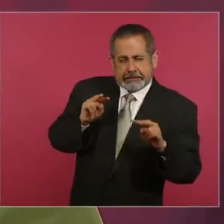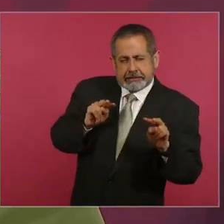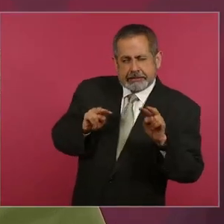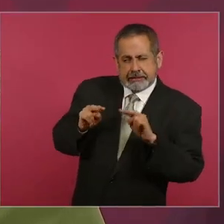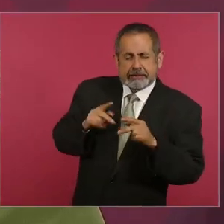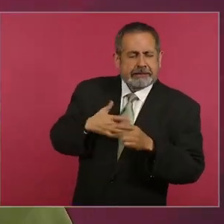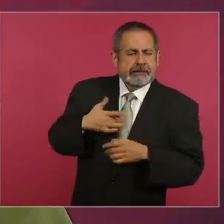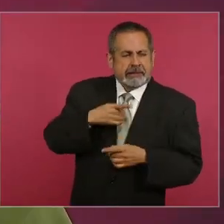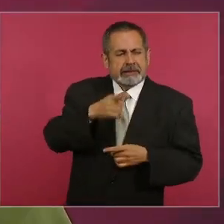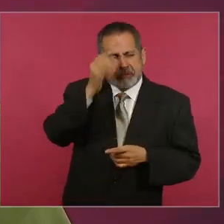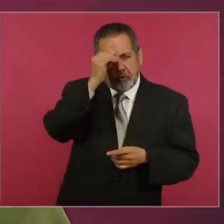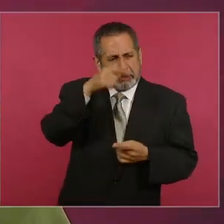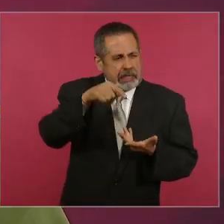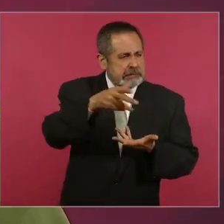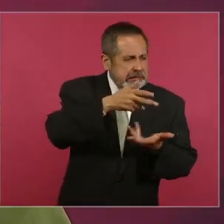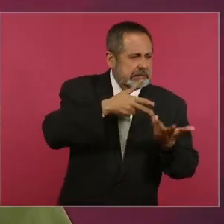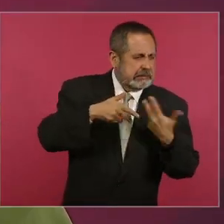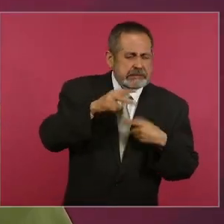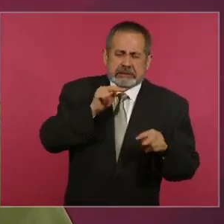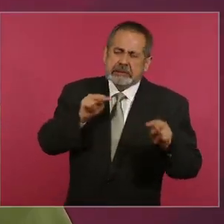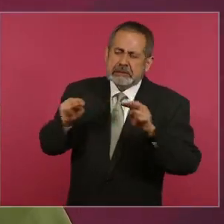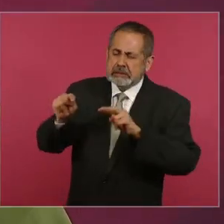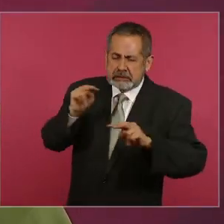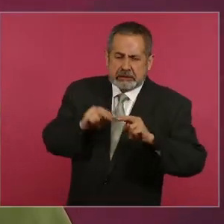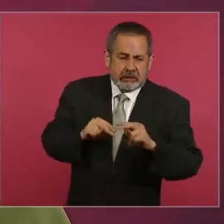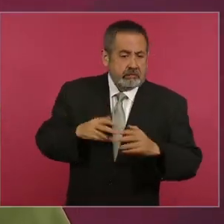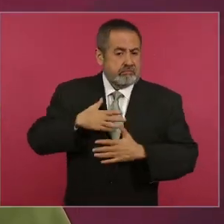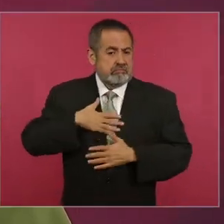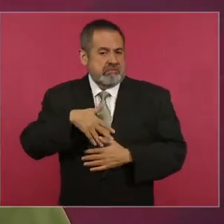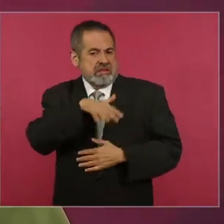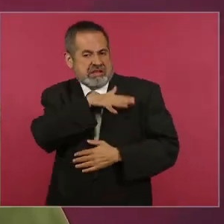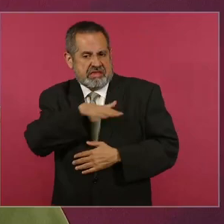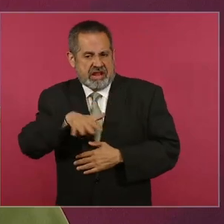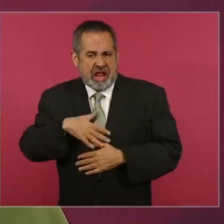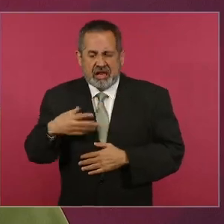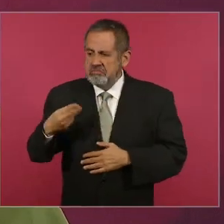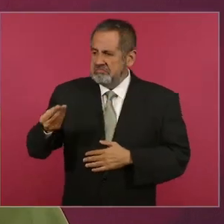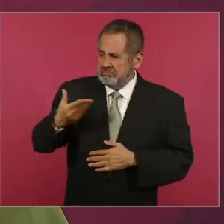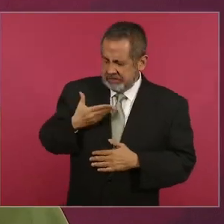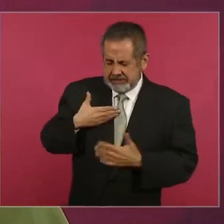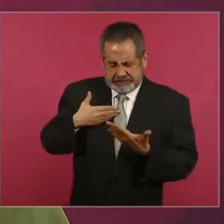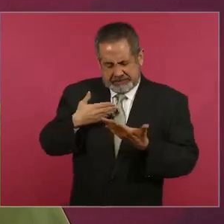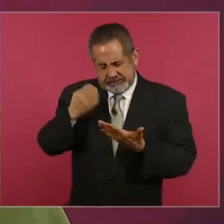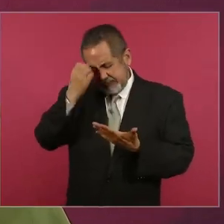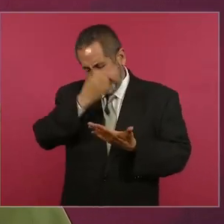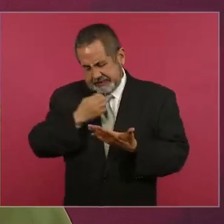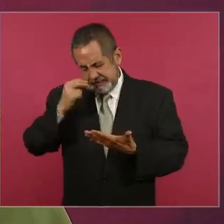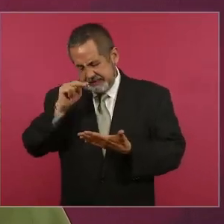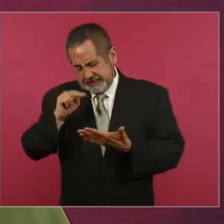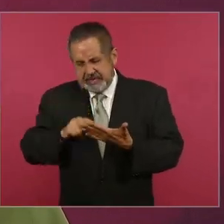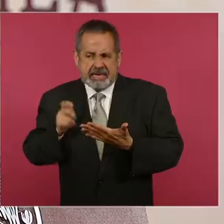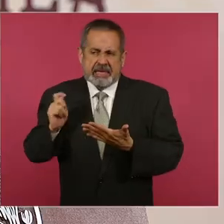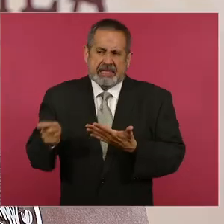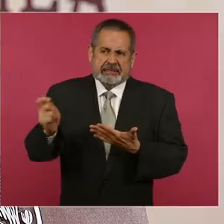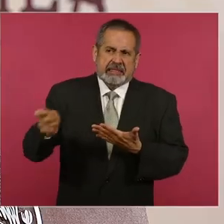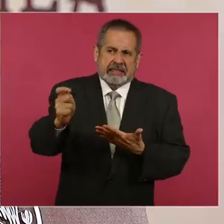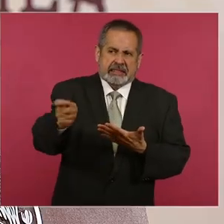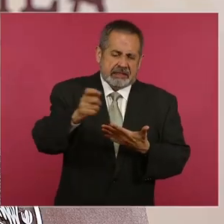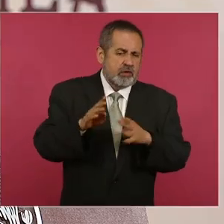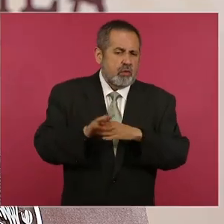decir, la información que tienen los generales, que se les hace llegar a los generales sobre